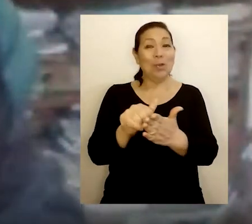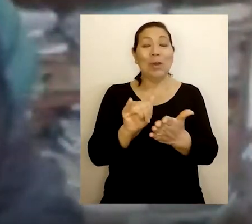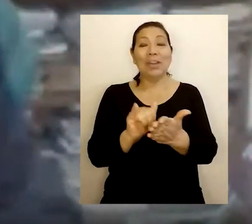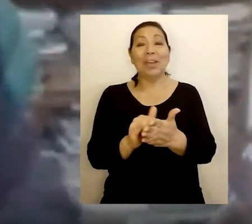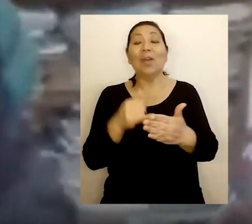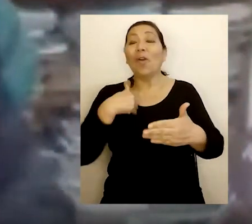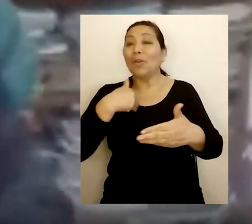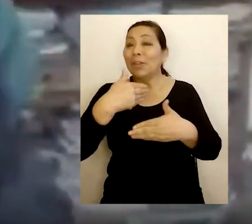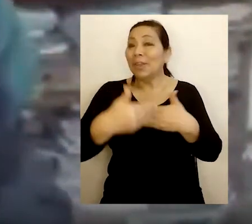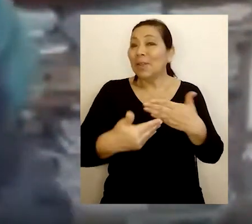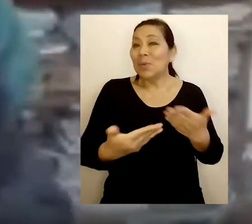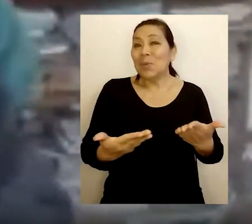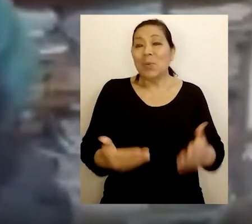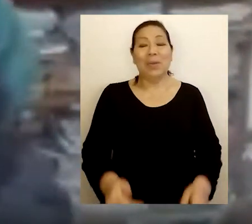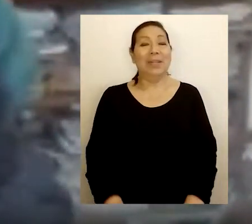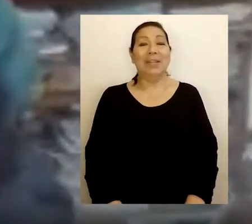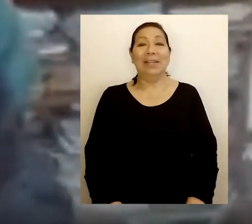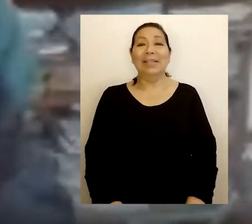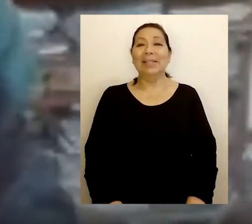que continúe